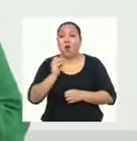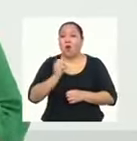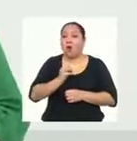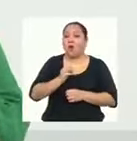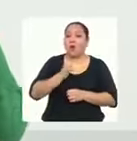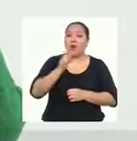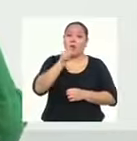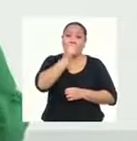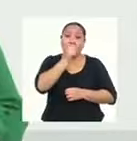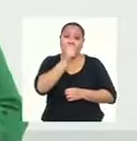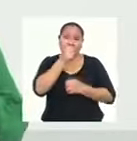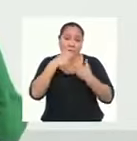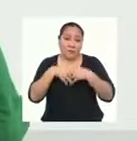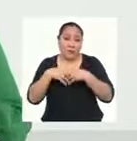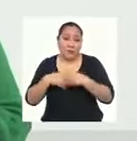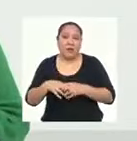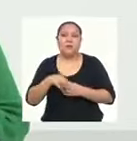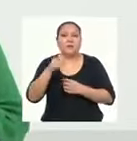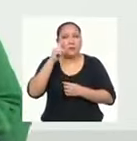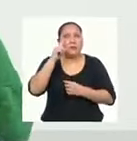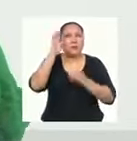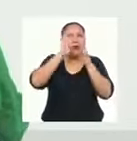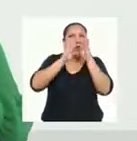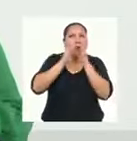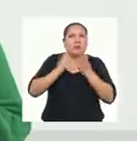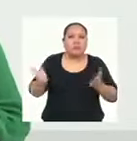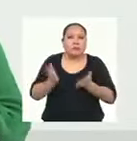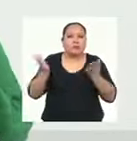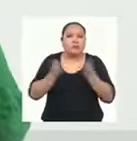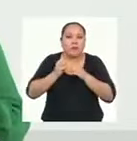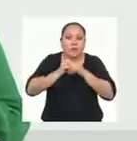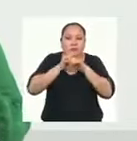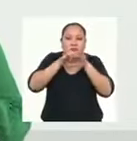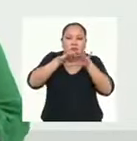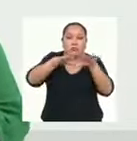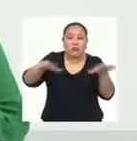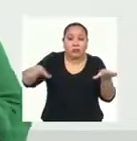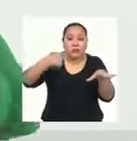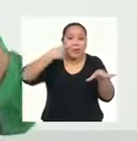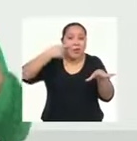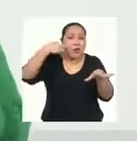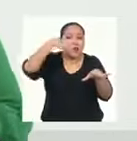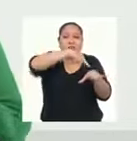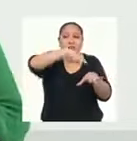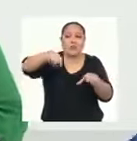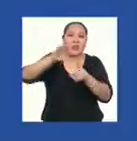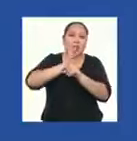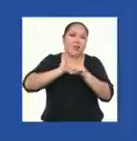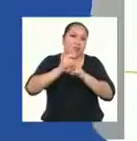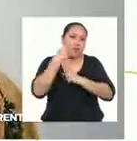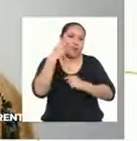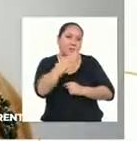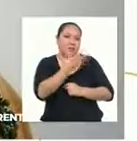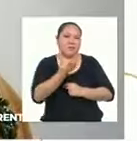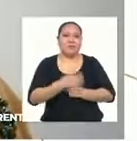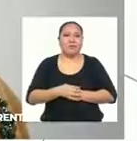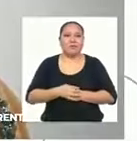se preocupan por promover las iniciativas de difusión de nuestra cultura. Veámoslo.